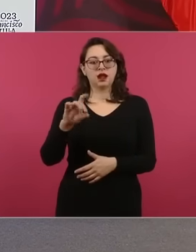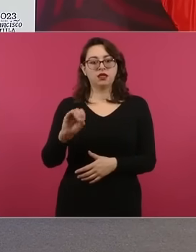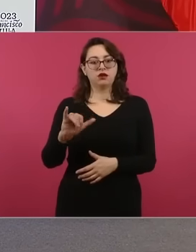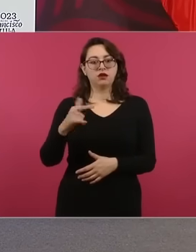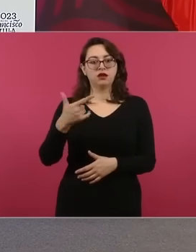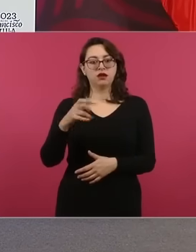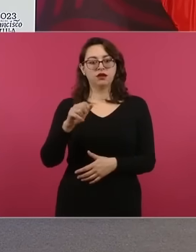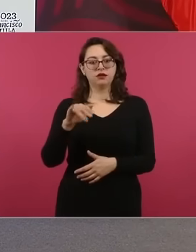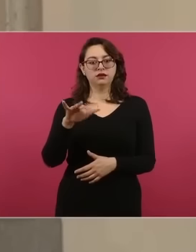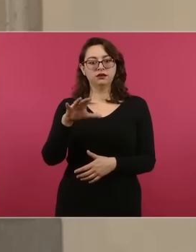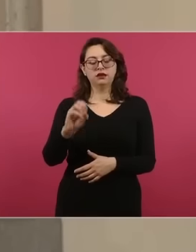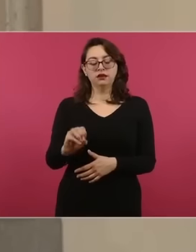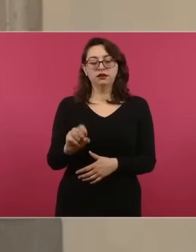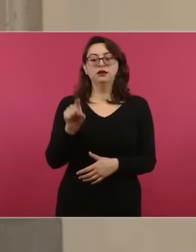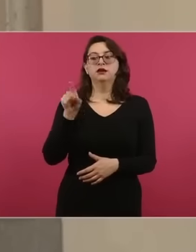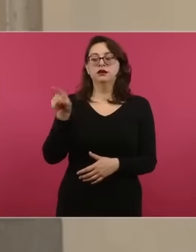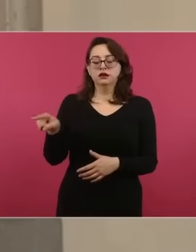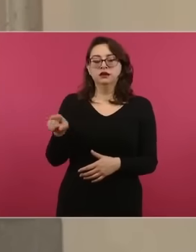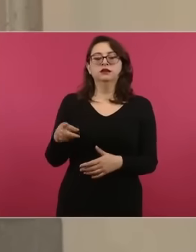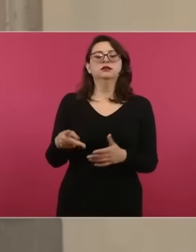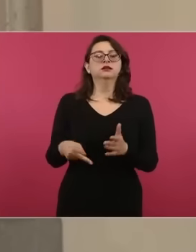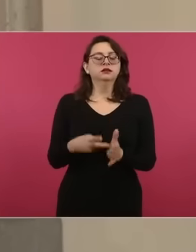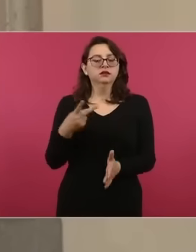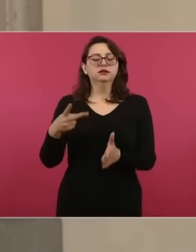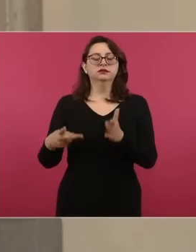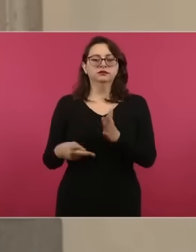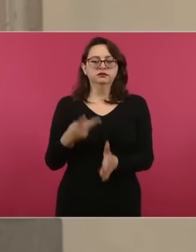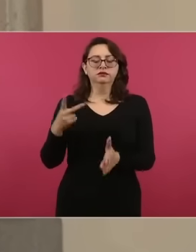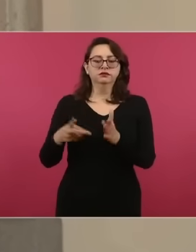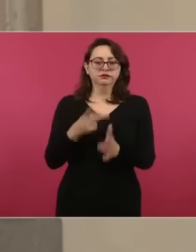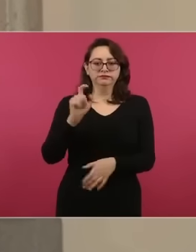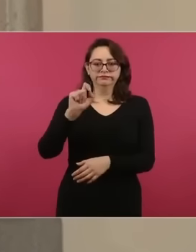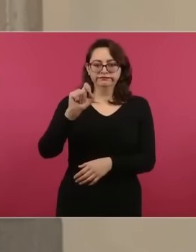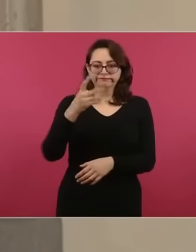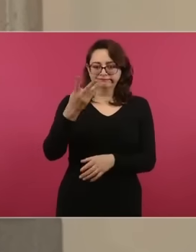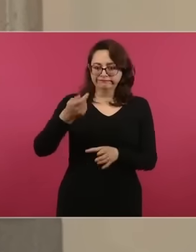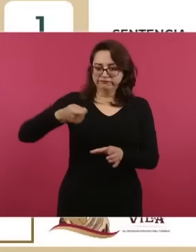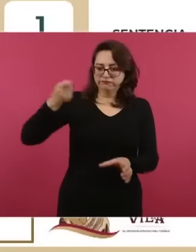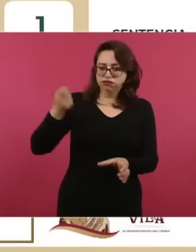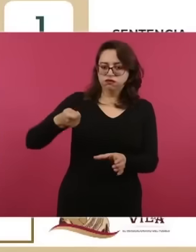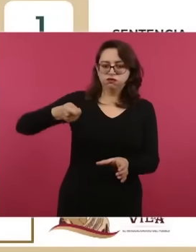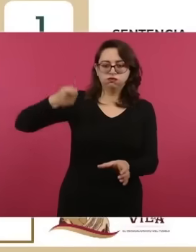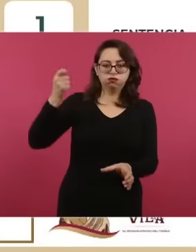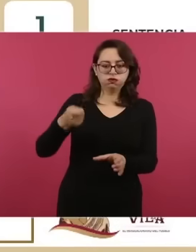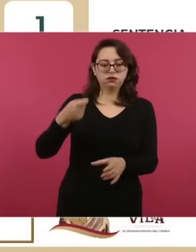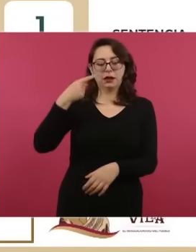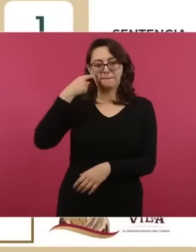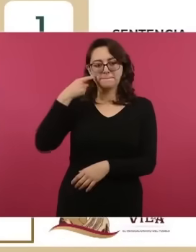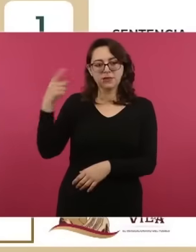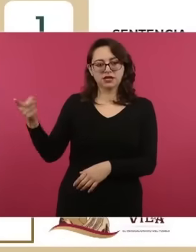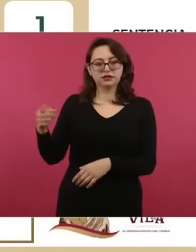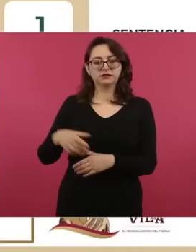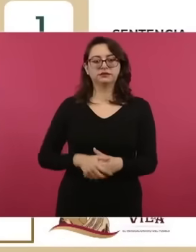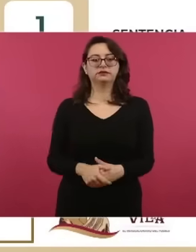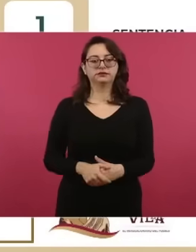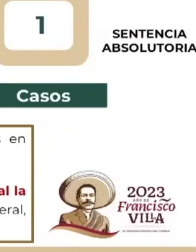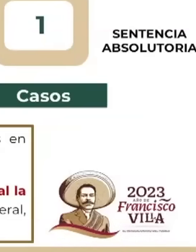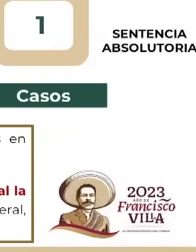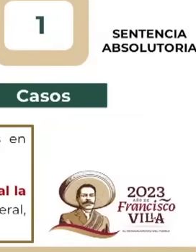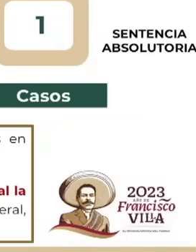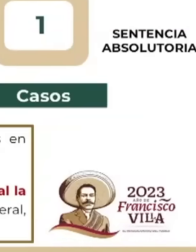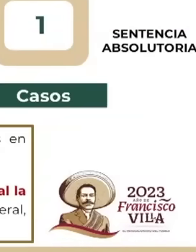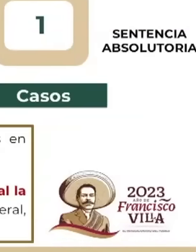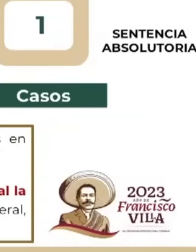ha resuelto adversamente los intereses de la justicia en 24 asuntos en 20 determinó no vincular a proceso penal